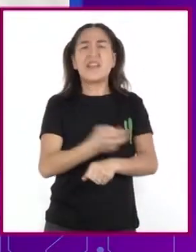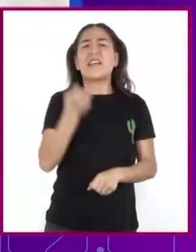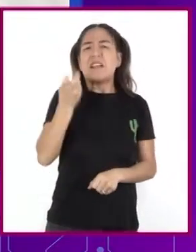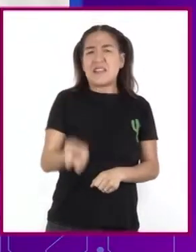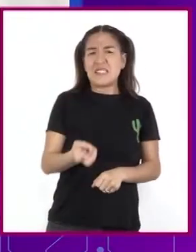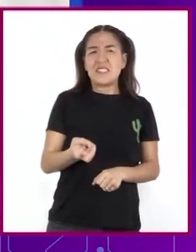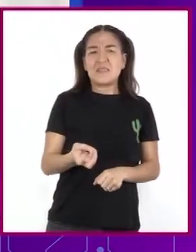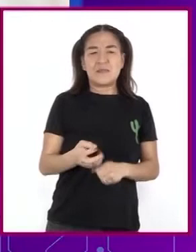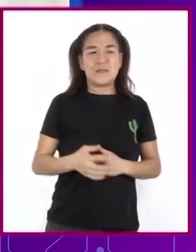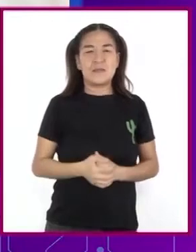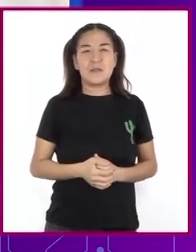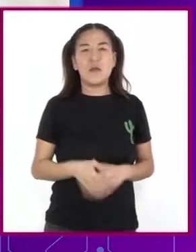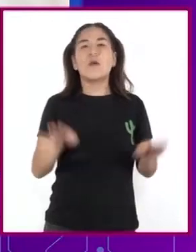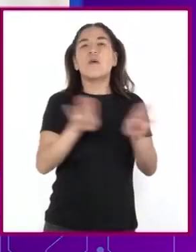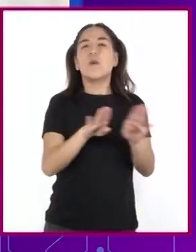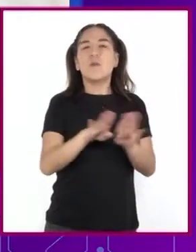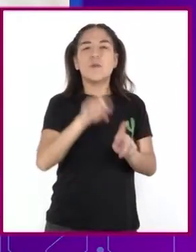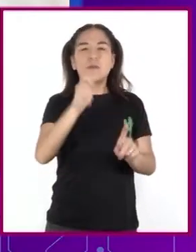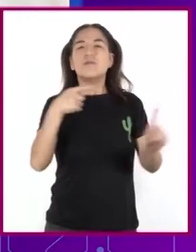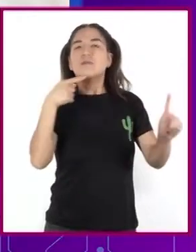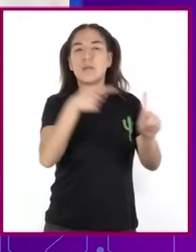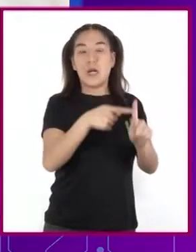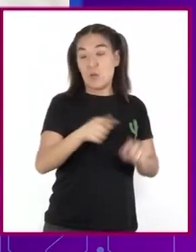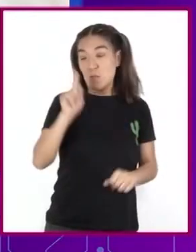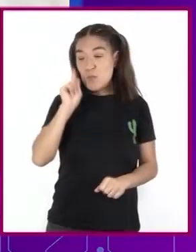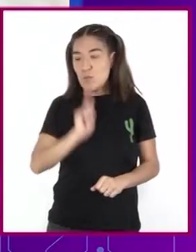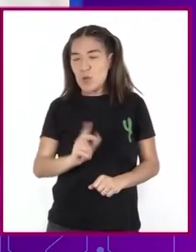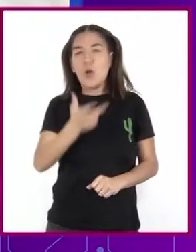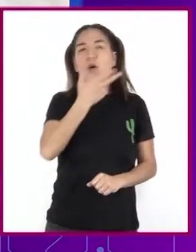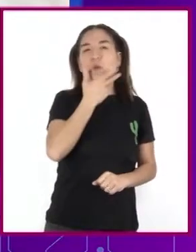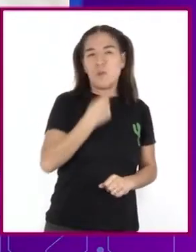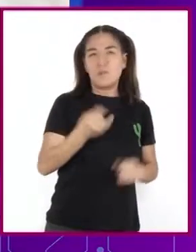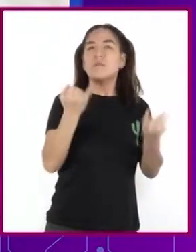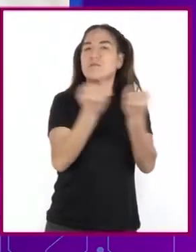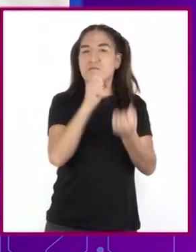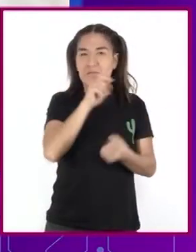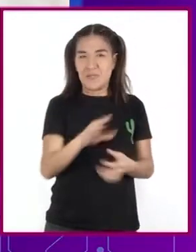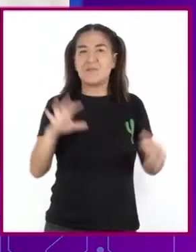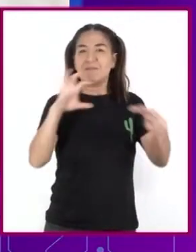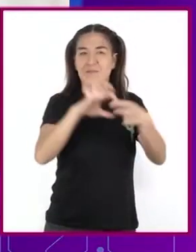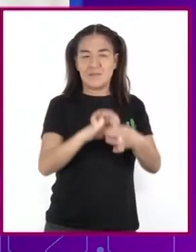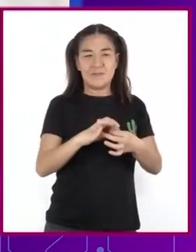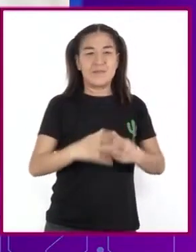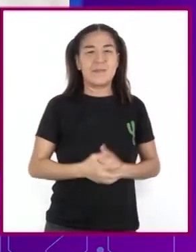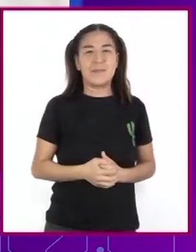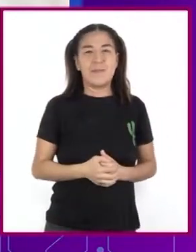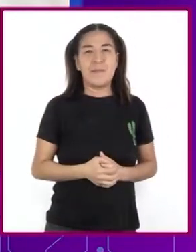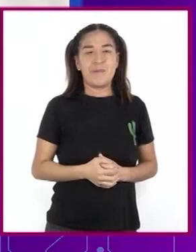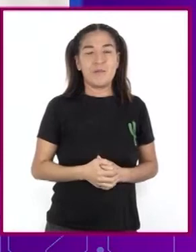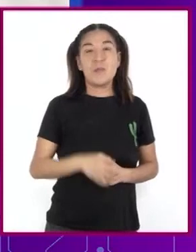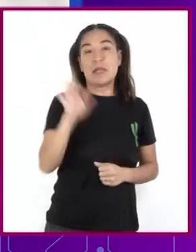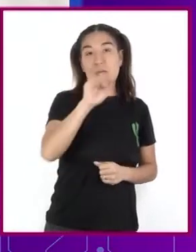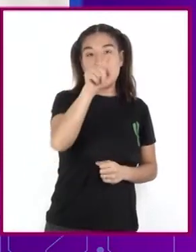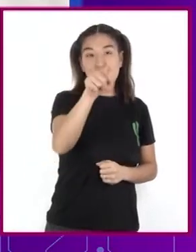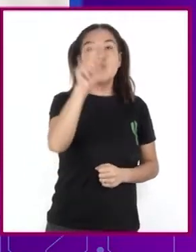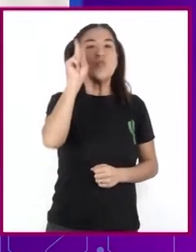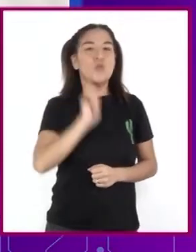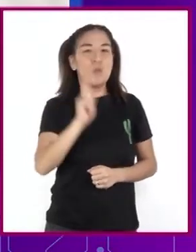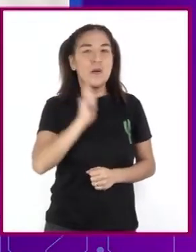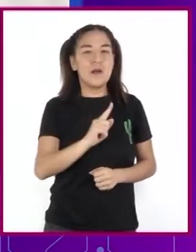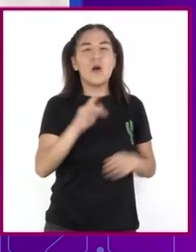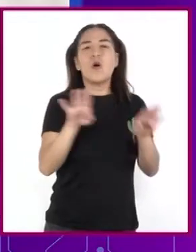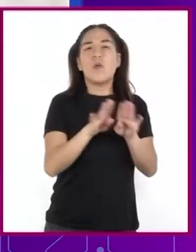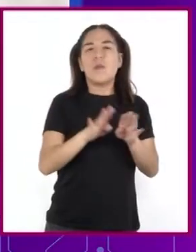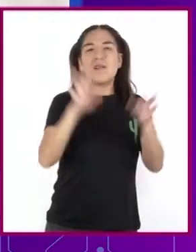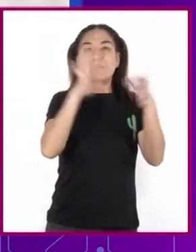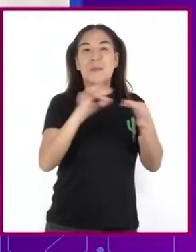manera, hacemos referencia tanto a mujeres como hombres. Si eres mujer y hablas en